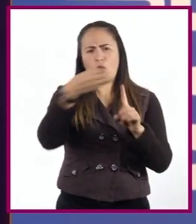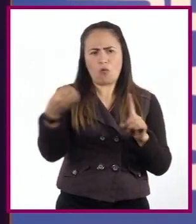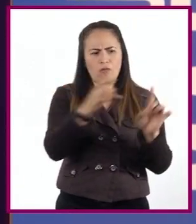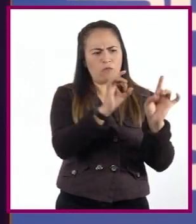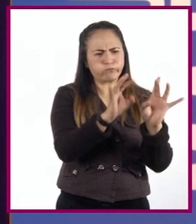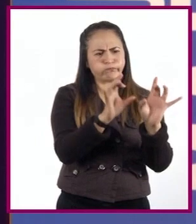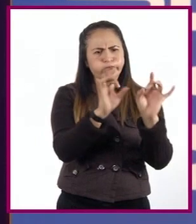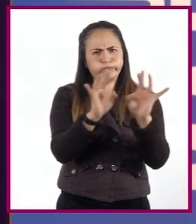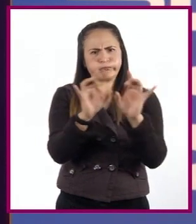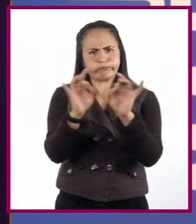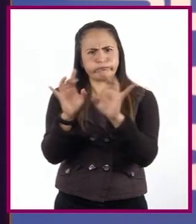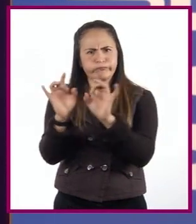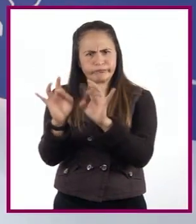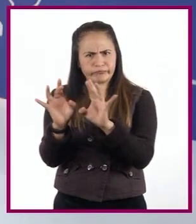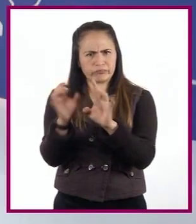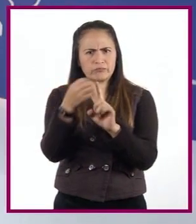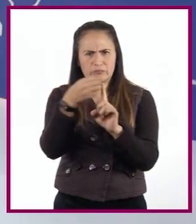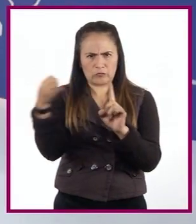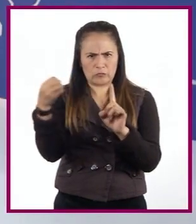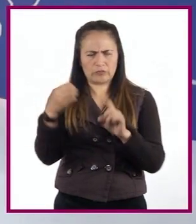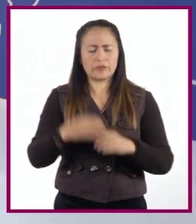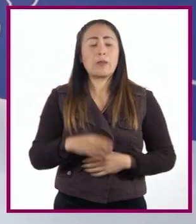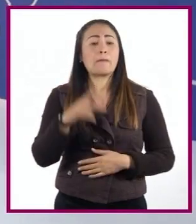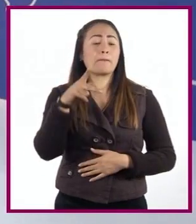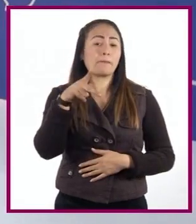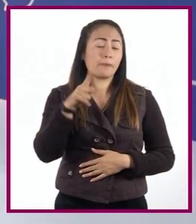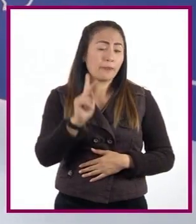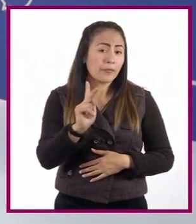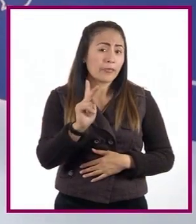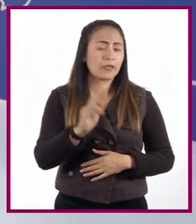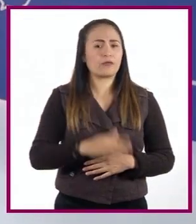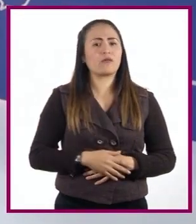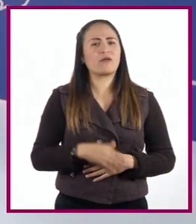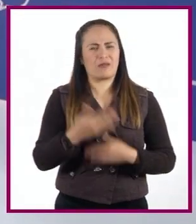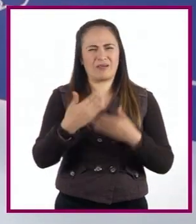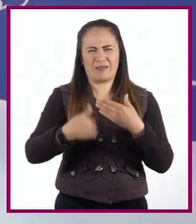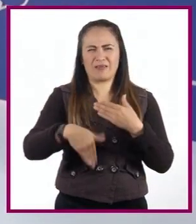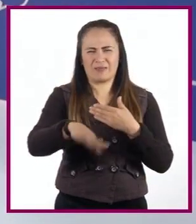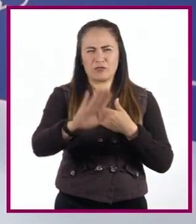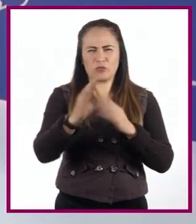hechos que acontecieron. Sin embargo, como veremos a lo